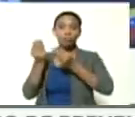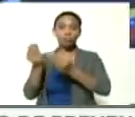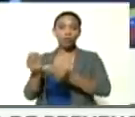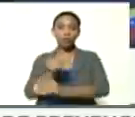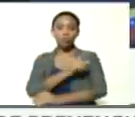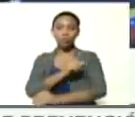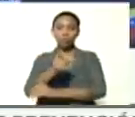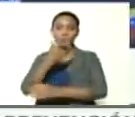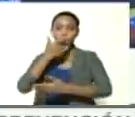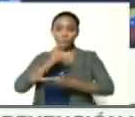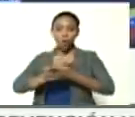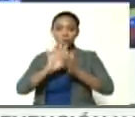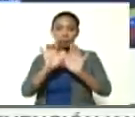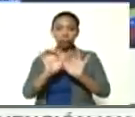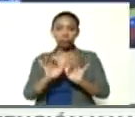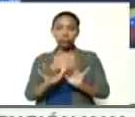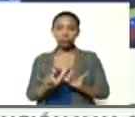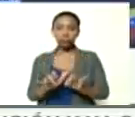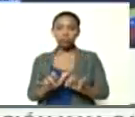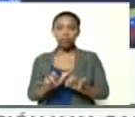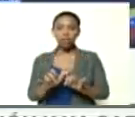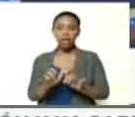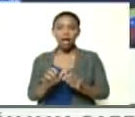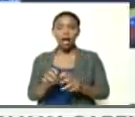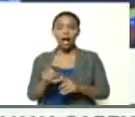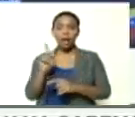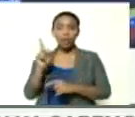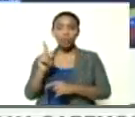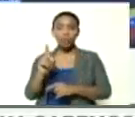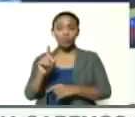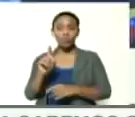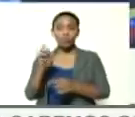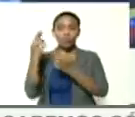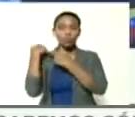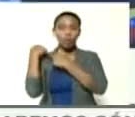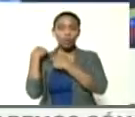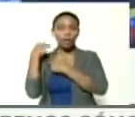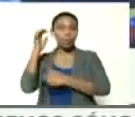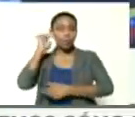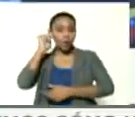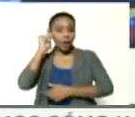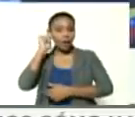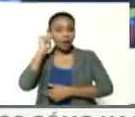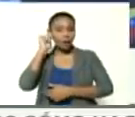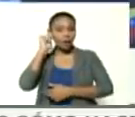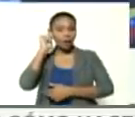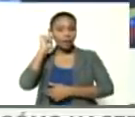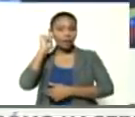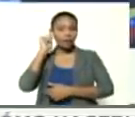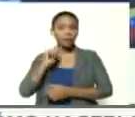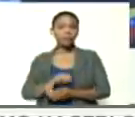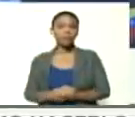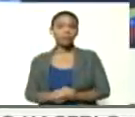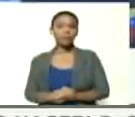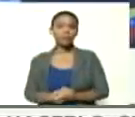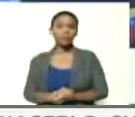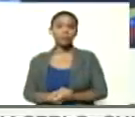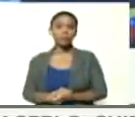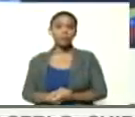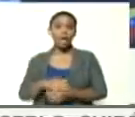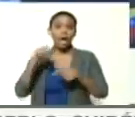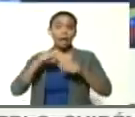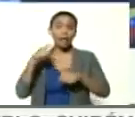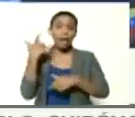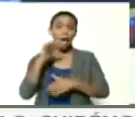mandó esta comunicación a su excelencia la señora Ellen Cohn. Aquí está